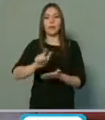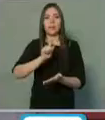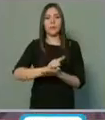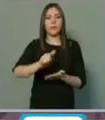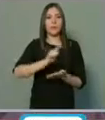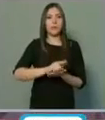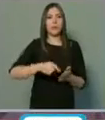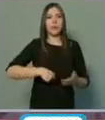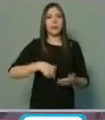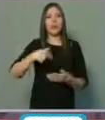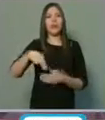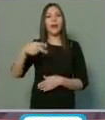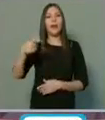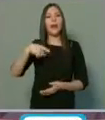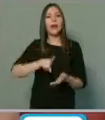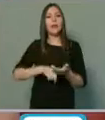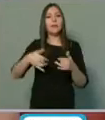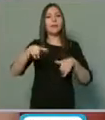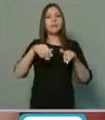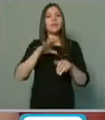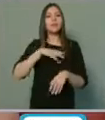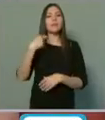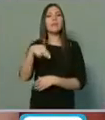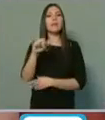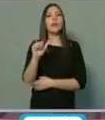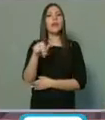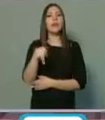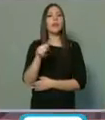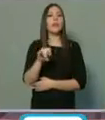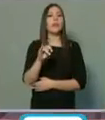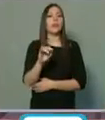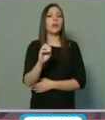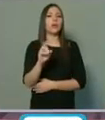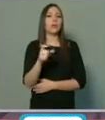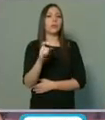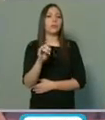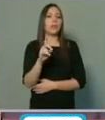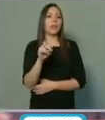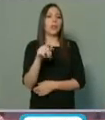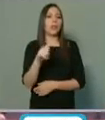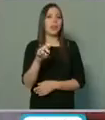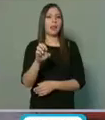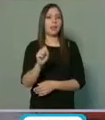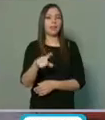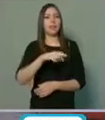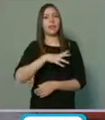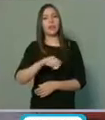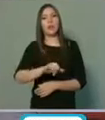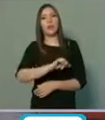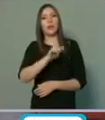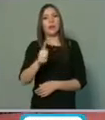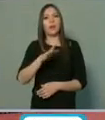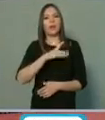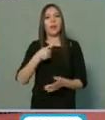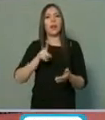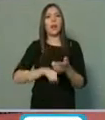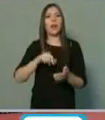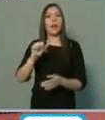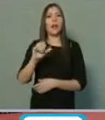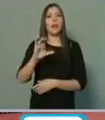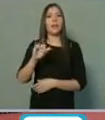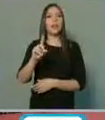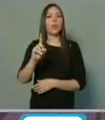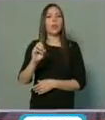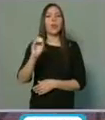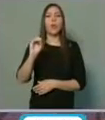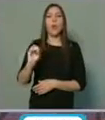omega 3, el ácido alfa-linolénico, que es muy importante, diríamos que es de los principales beneficios, el contenido de ácidos grasos omega